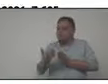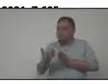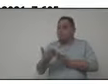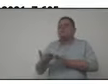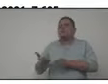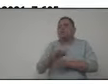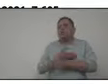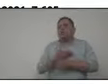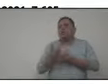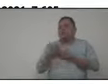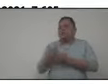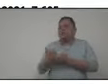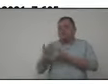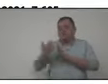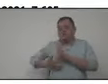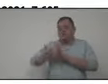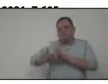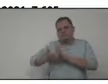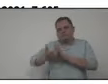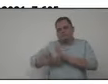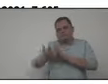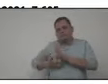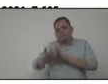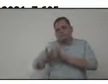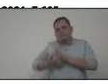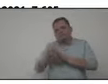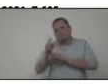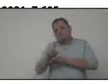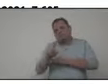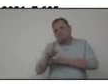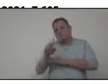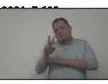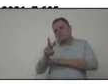dicho ayudas diagnósticas en servicio ambulatorio,